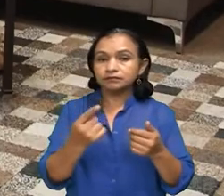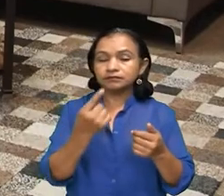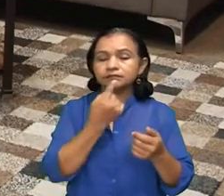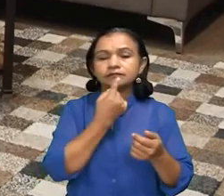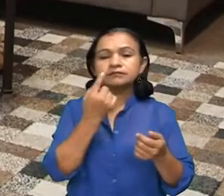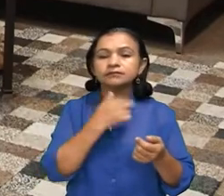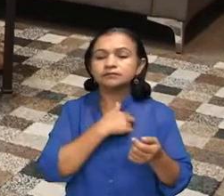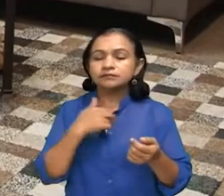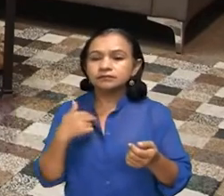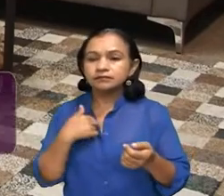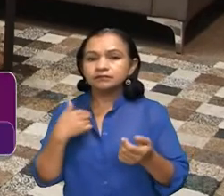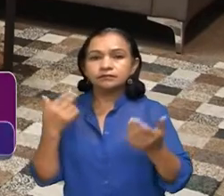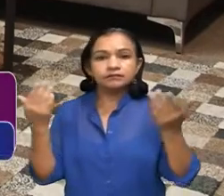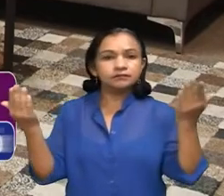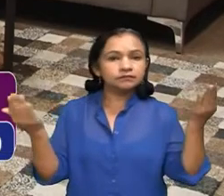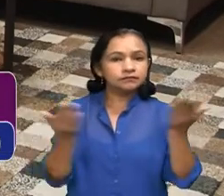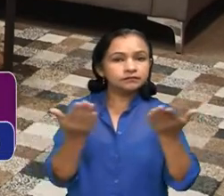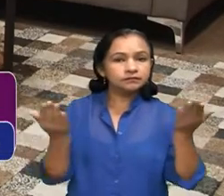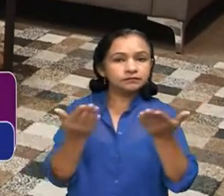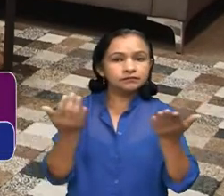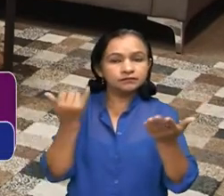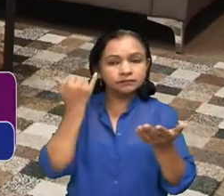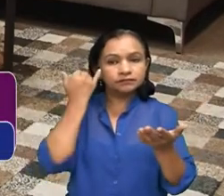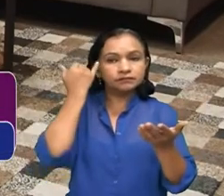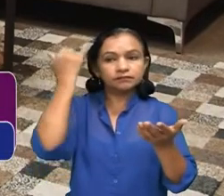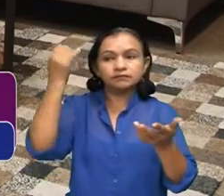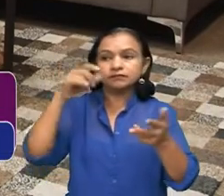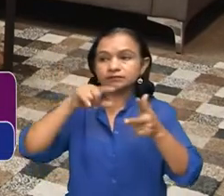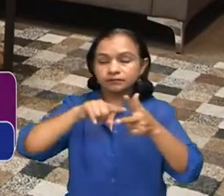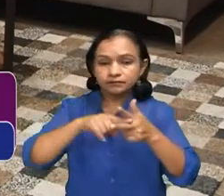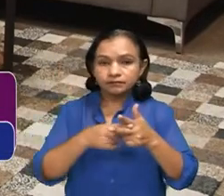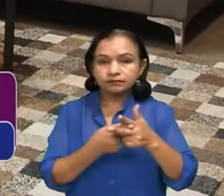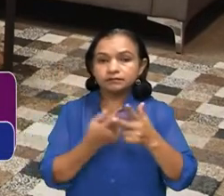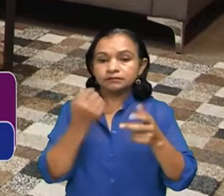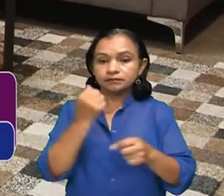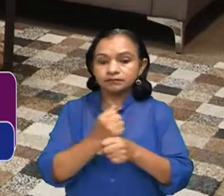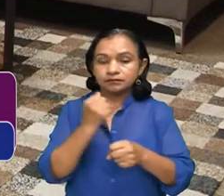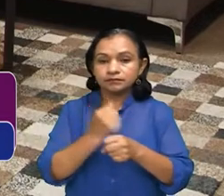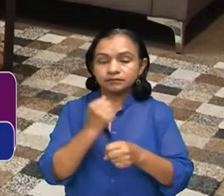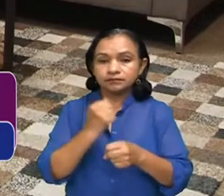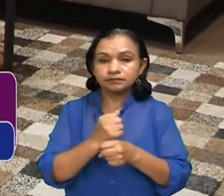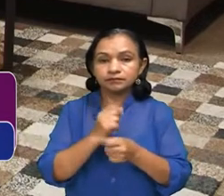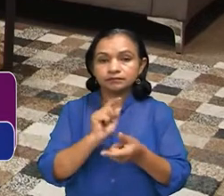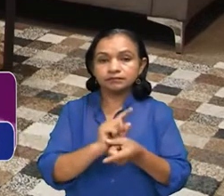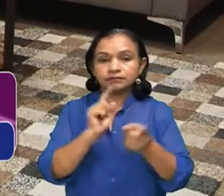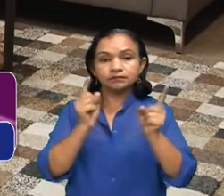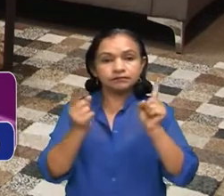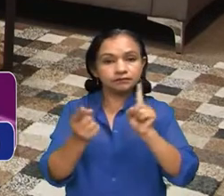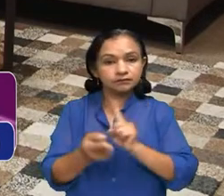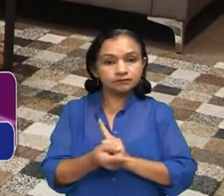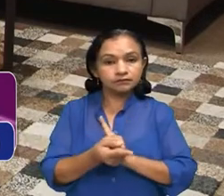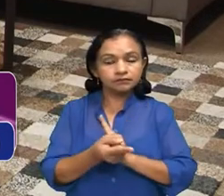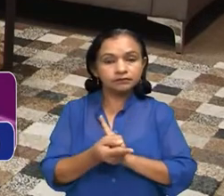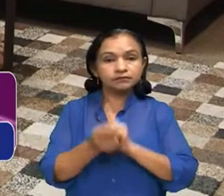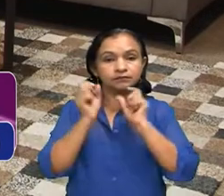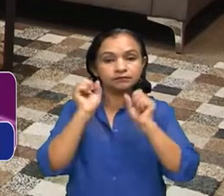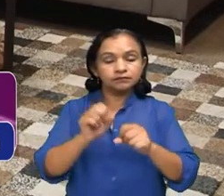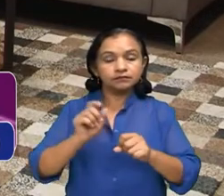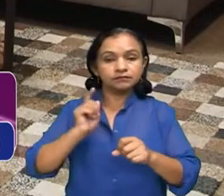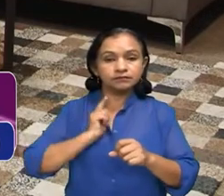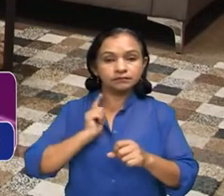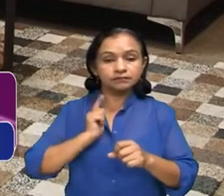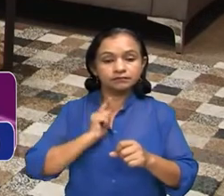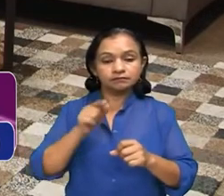la elaboró, cómo surge, cuál es el origen, ¿verdad?, que tuvo que transformarse para lograr a tener esa